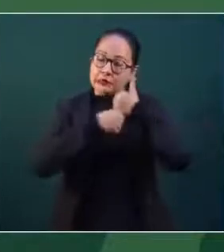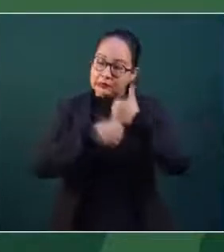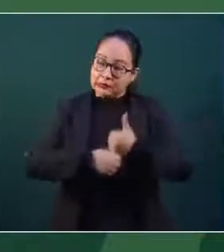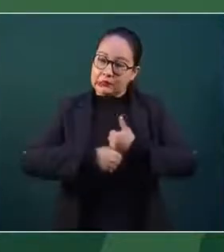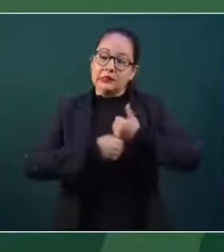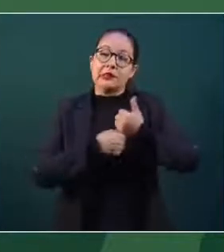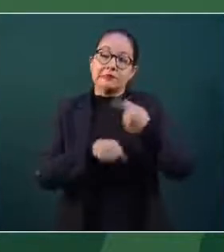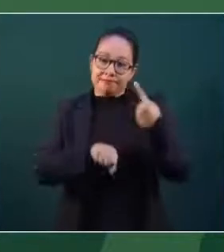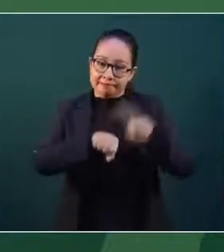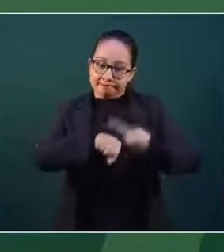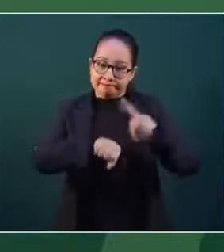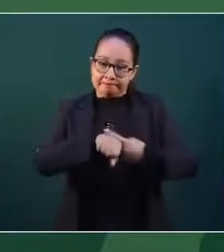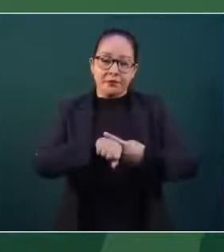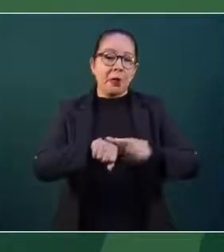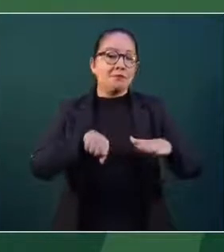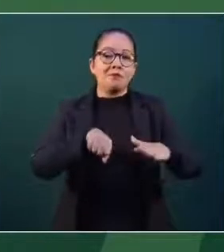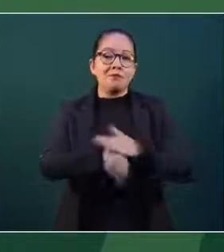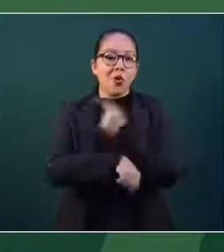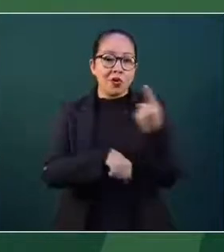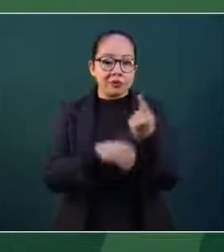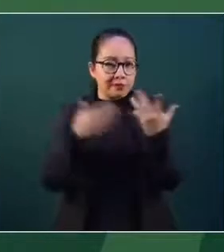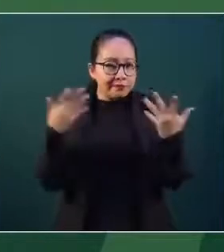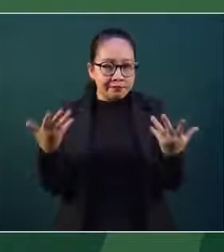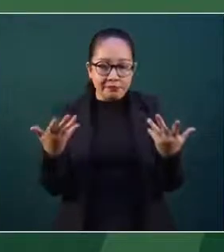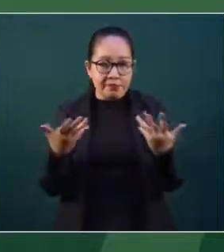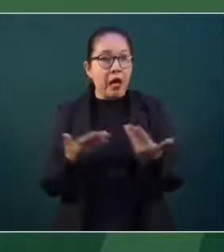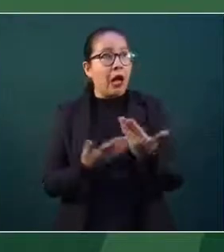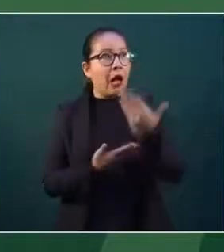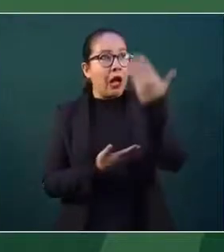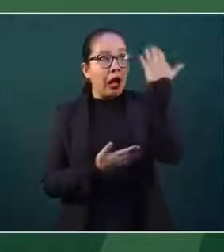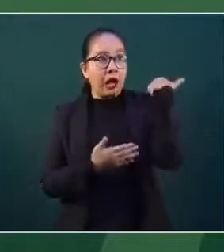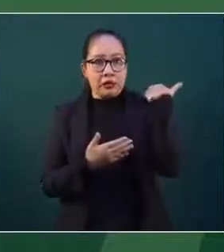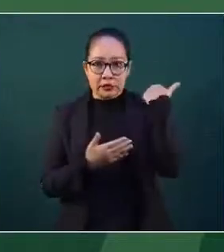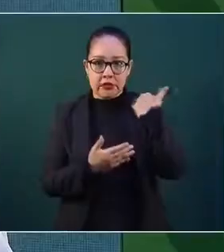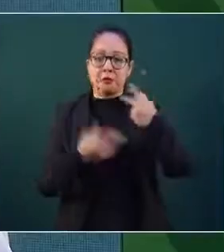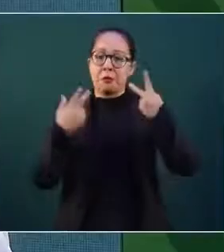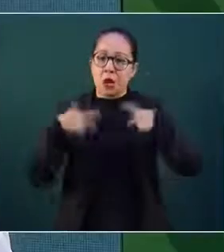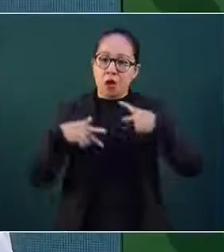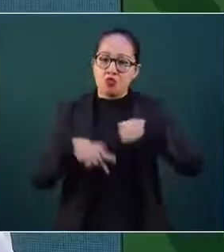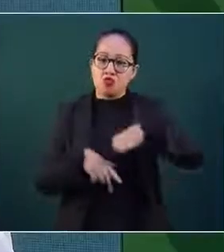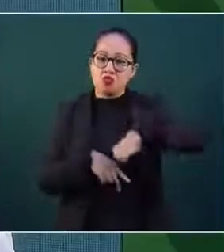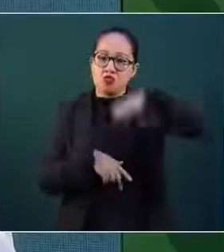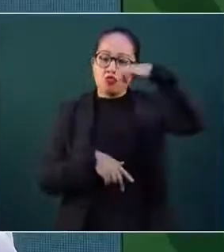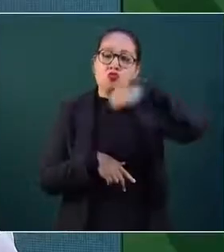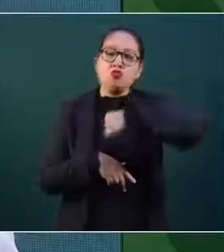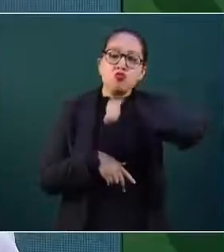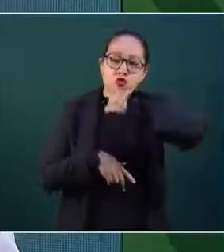porque la población adulta ya está vacunada.